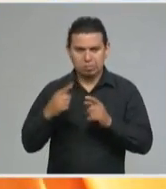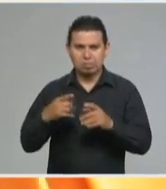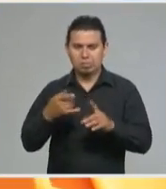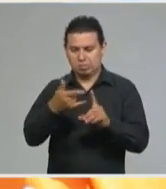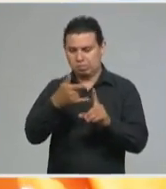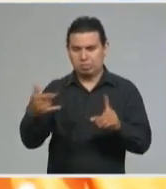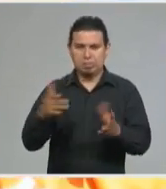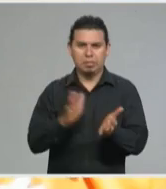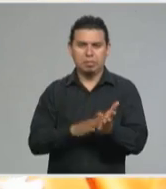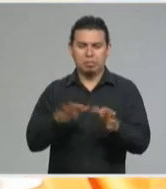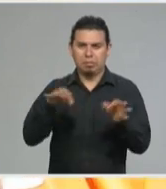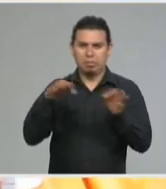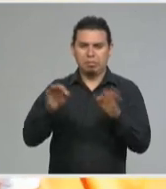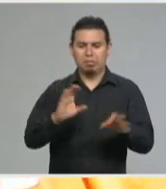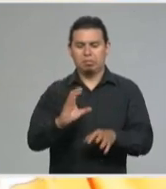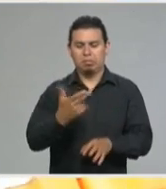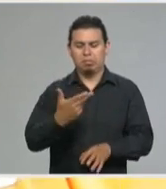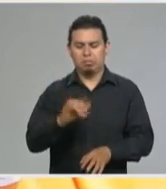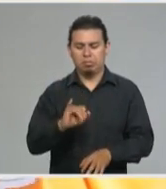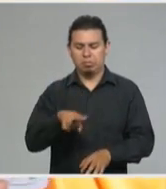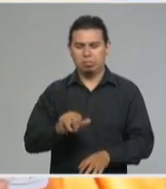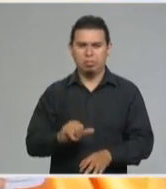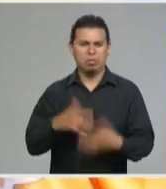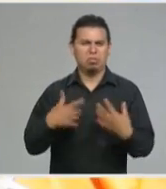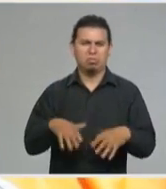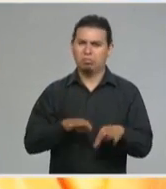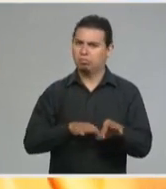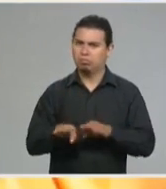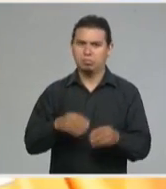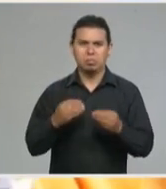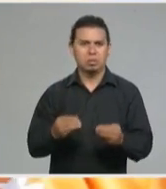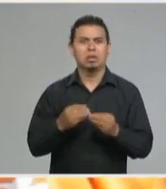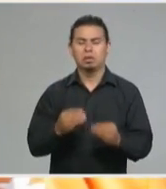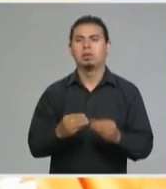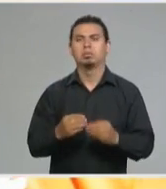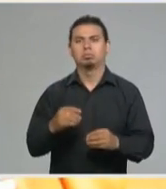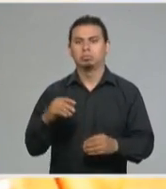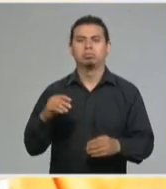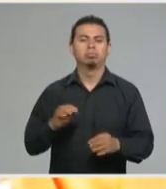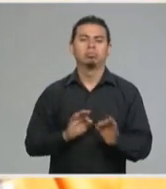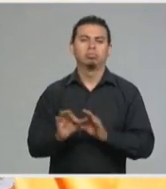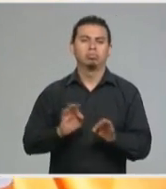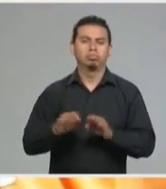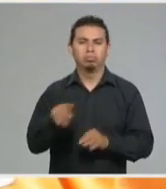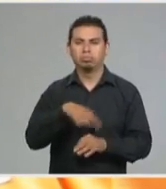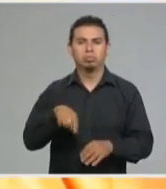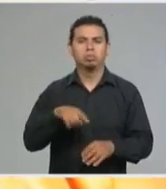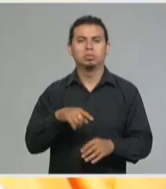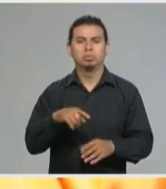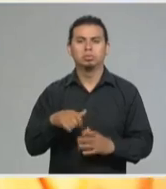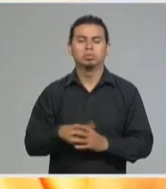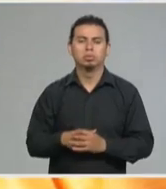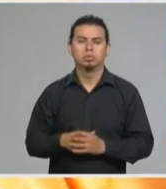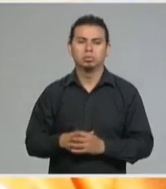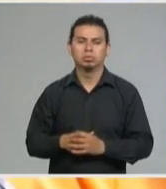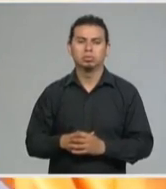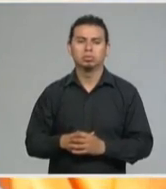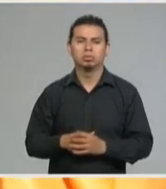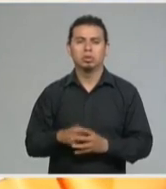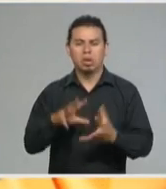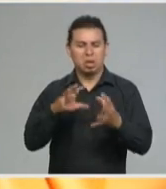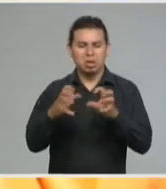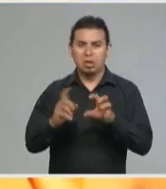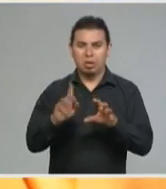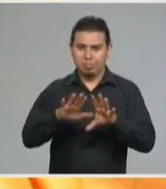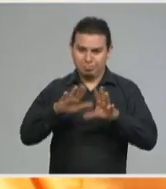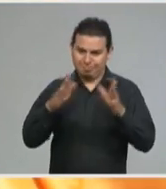china, que es un tanto delicado para trabajarlo porque se arruga muy fácilmente y es uno de los aspectos que califican que no esté arrugado.